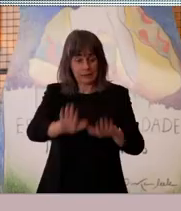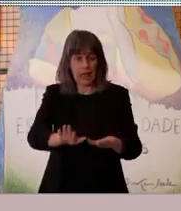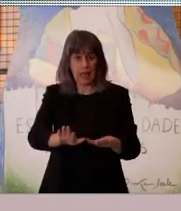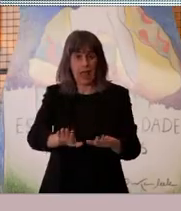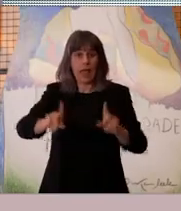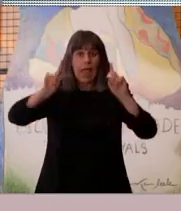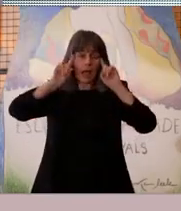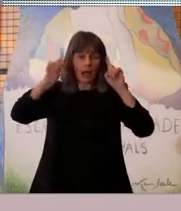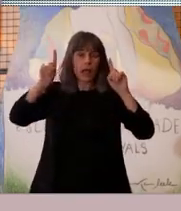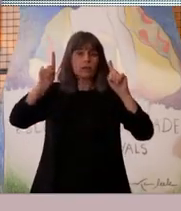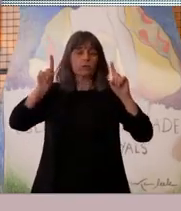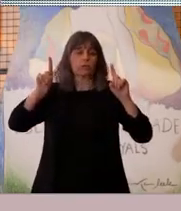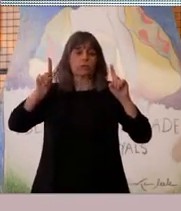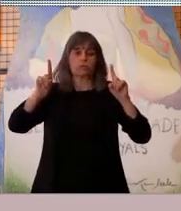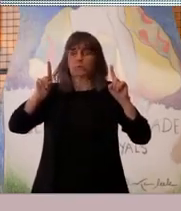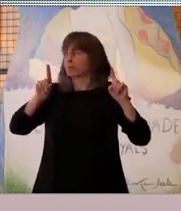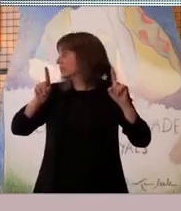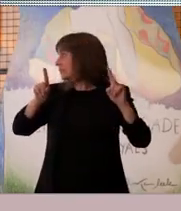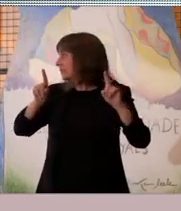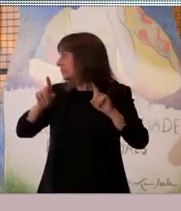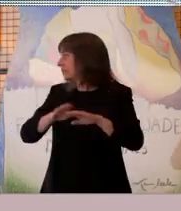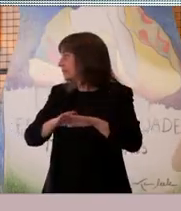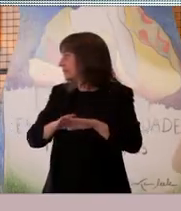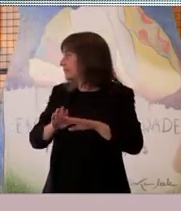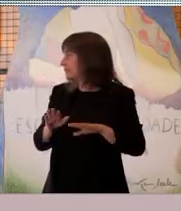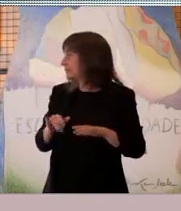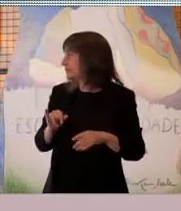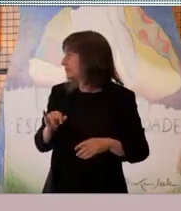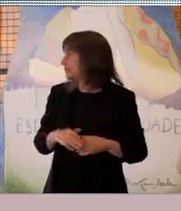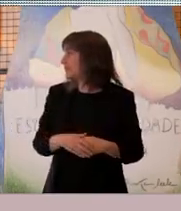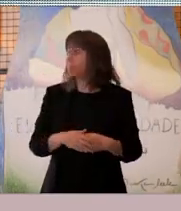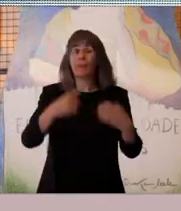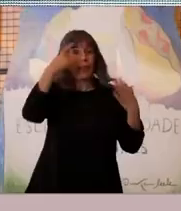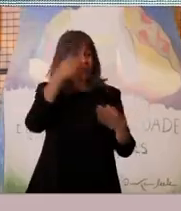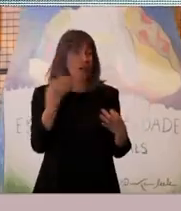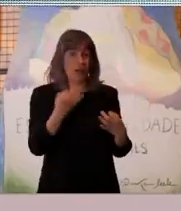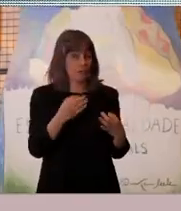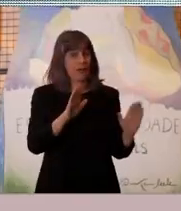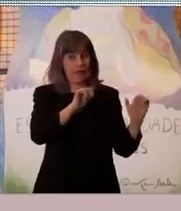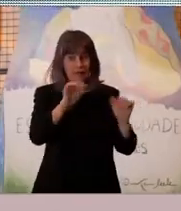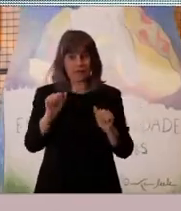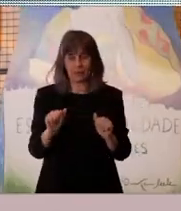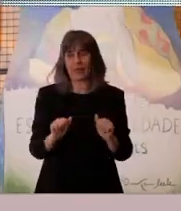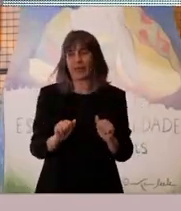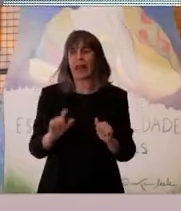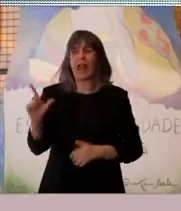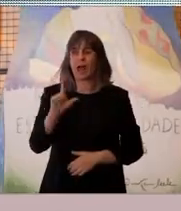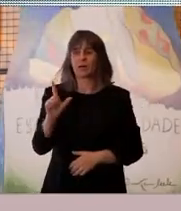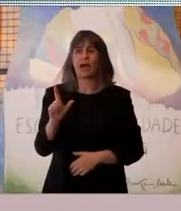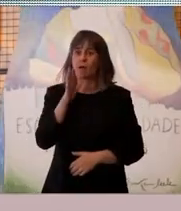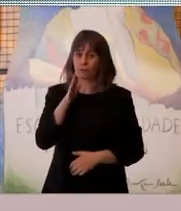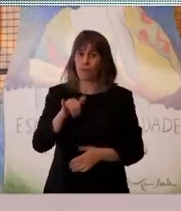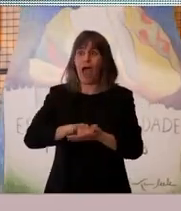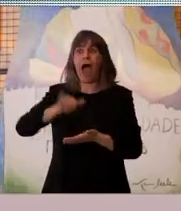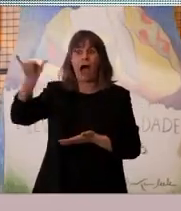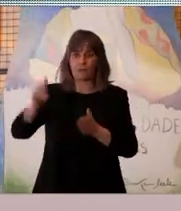en un yo no creo que tenemos que despedir a Laura que puede perder el